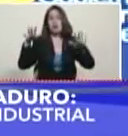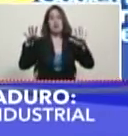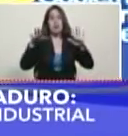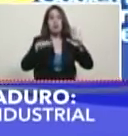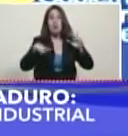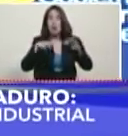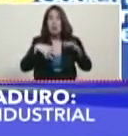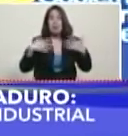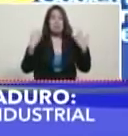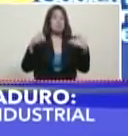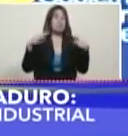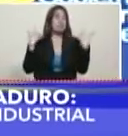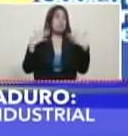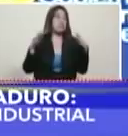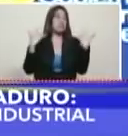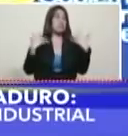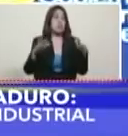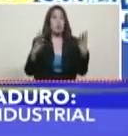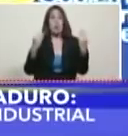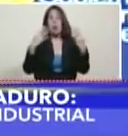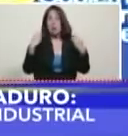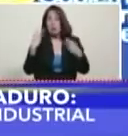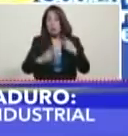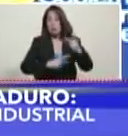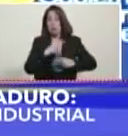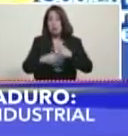Venezuela tiene miles de cohetes de eso.